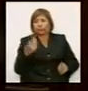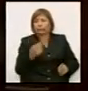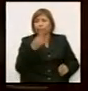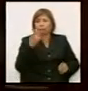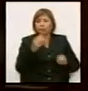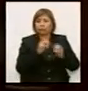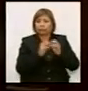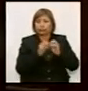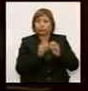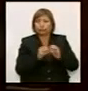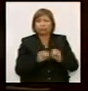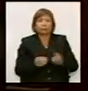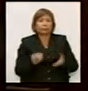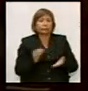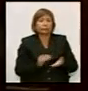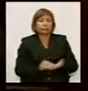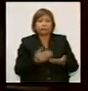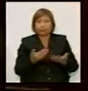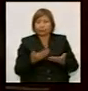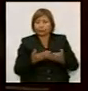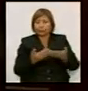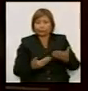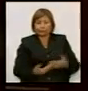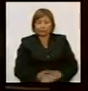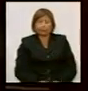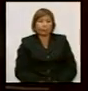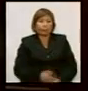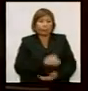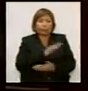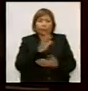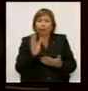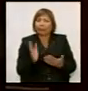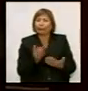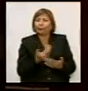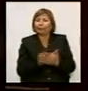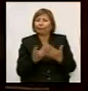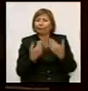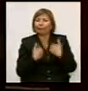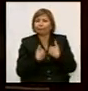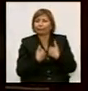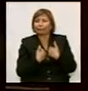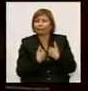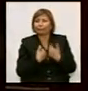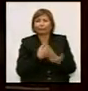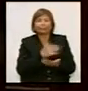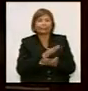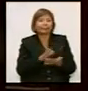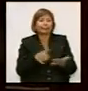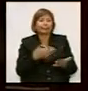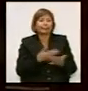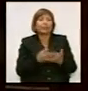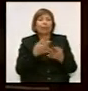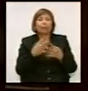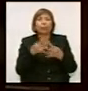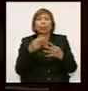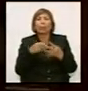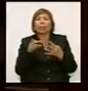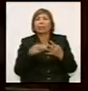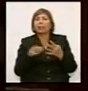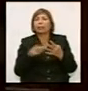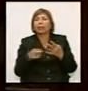solución que en algo contenga todo lo que uno quiere y todo lo que la pluralidad